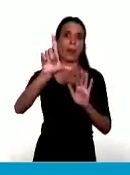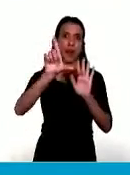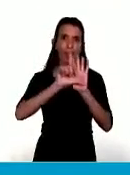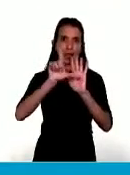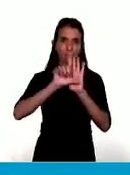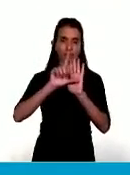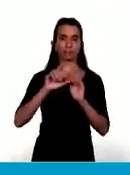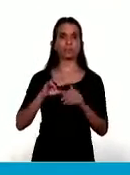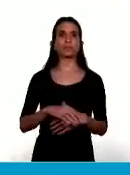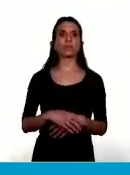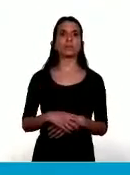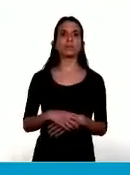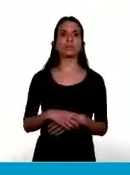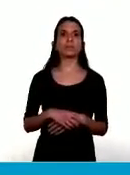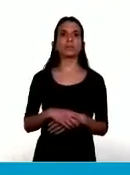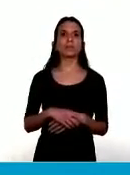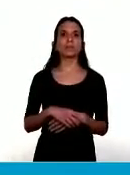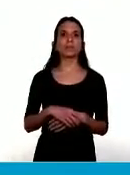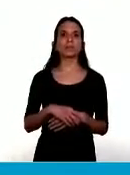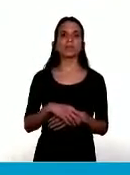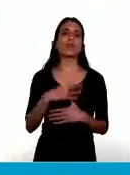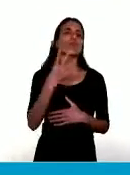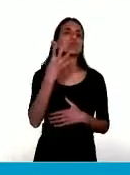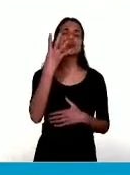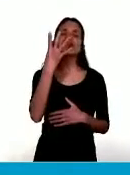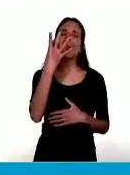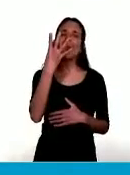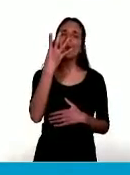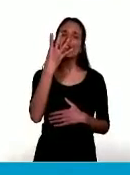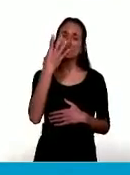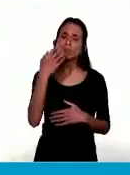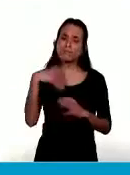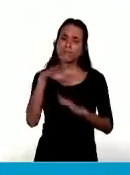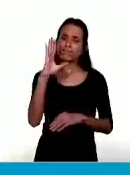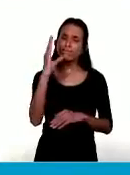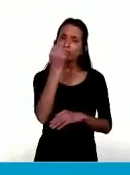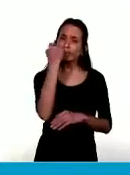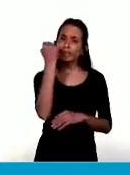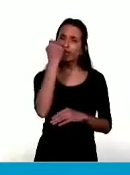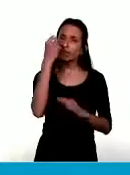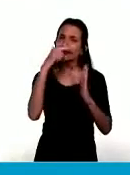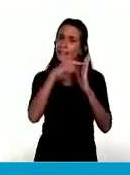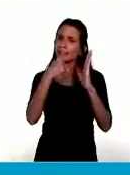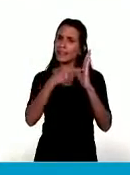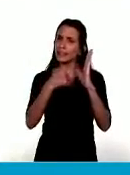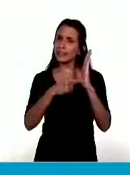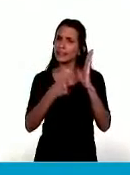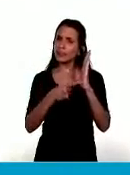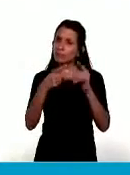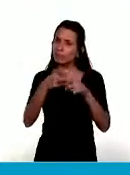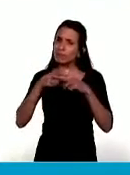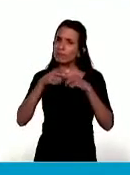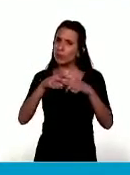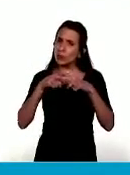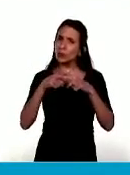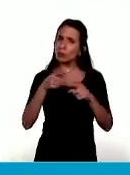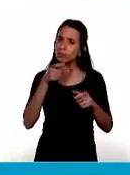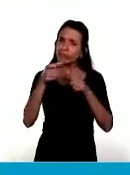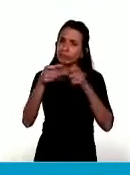quiero apelar a cuatro razones que me parece que son centrales para poder discutir y